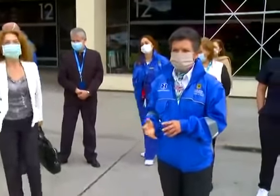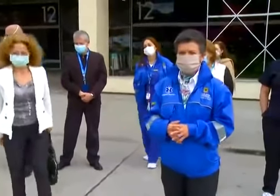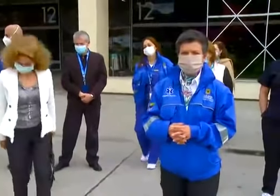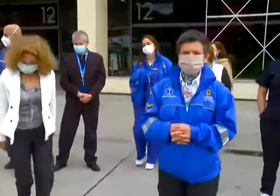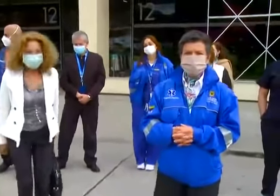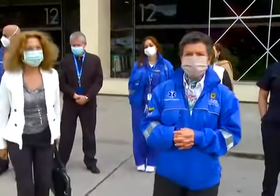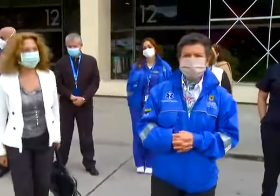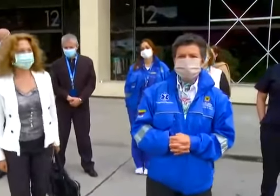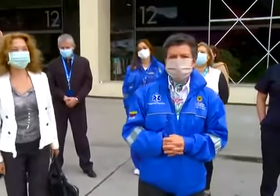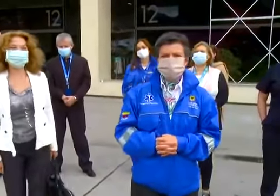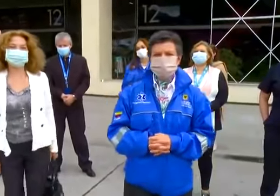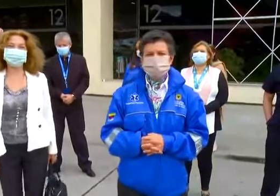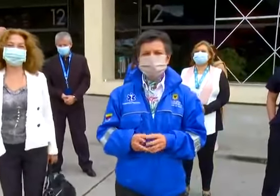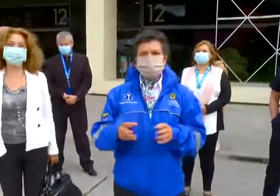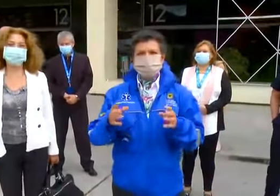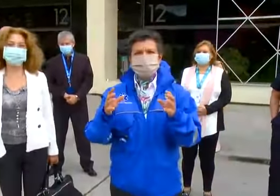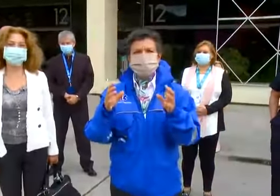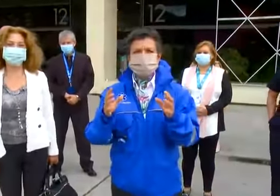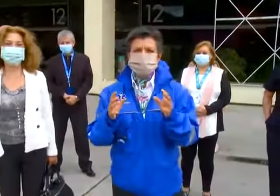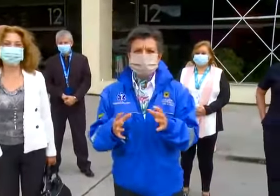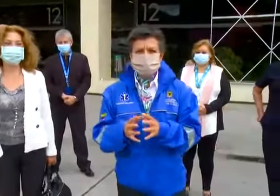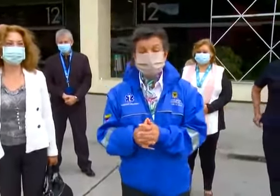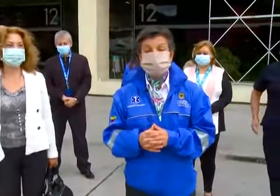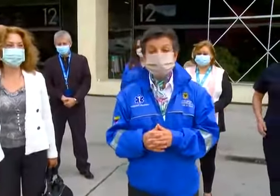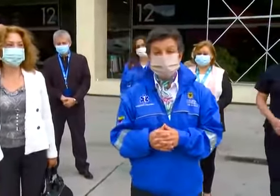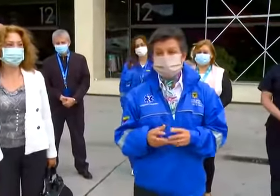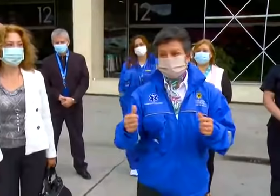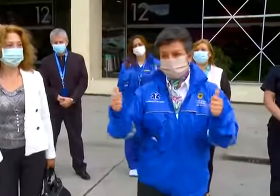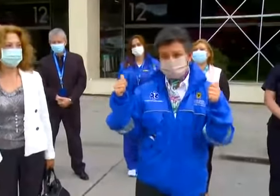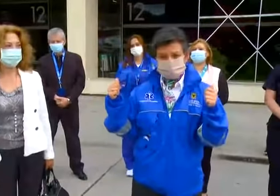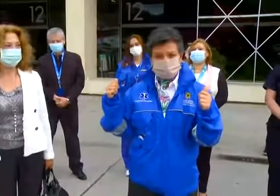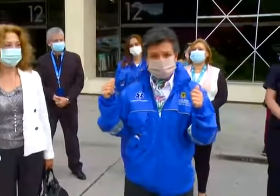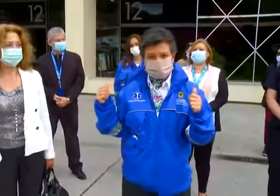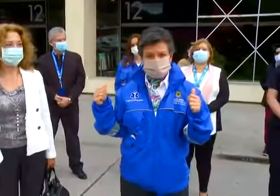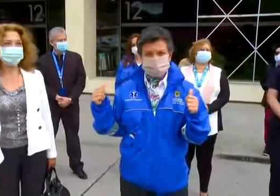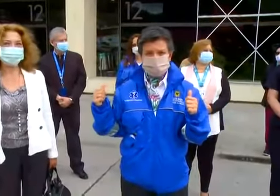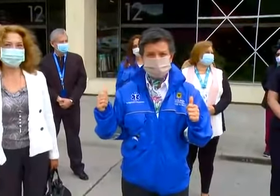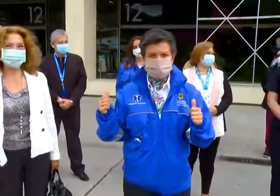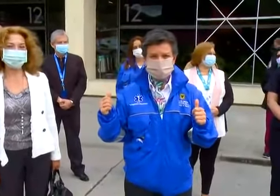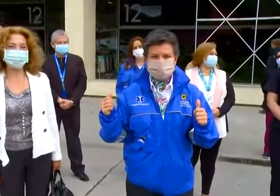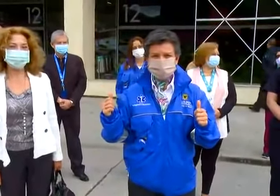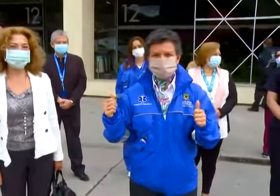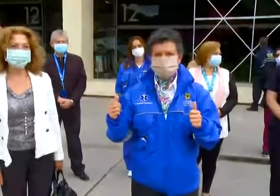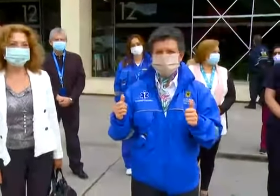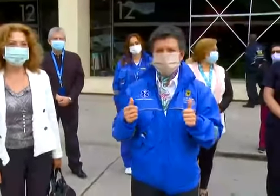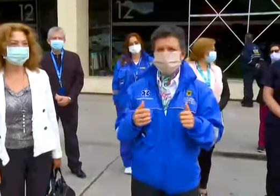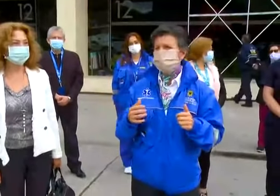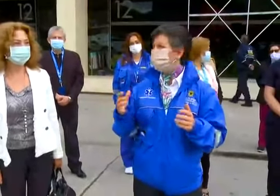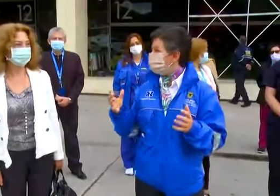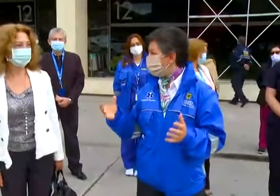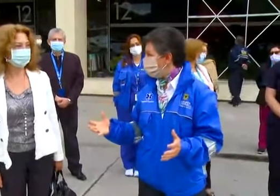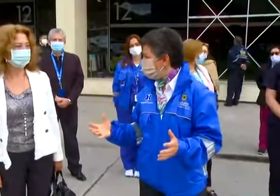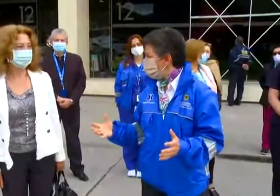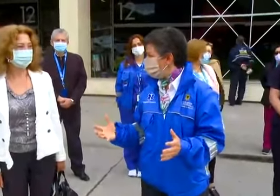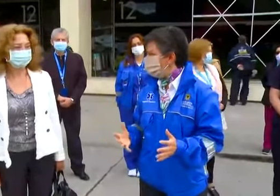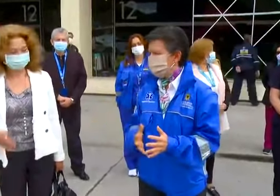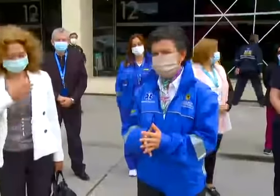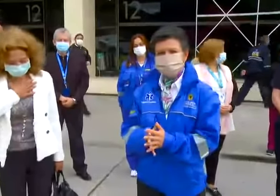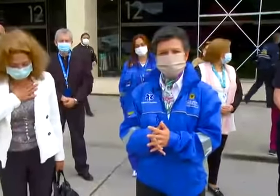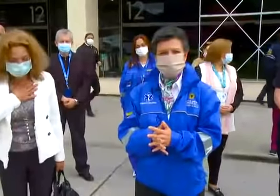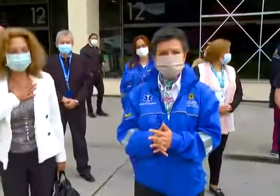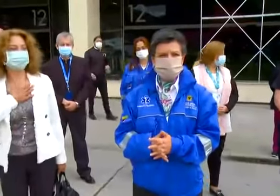Turquía nos ha donado 200 camas hospitalarias que vamos a instalar aquí en Corferias. Y obviamente eso nos ayuda